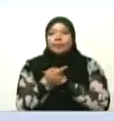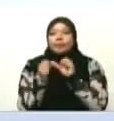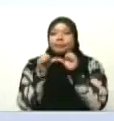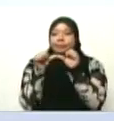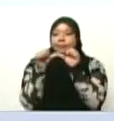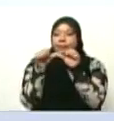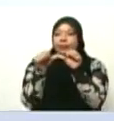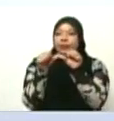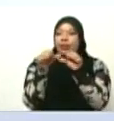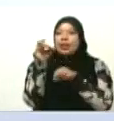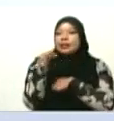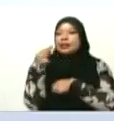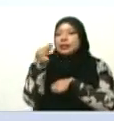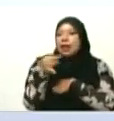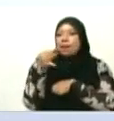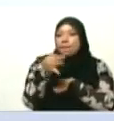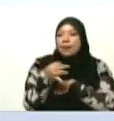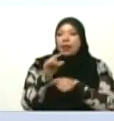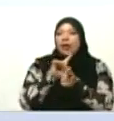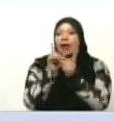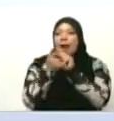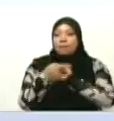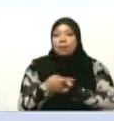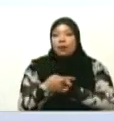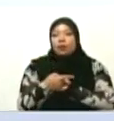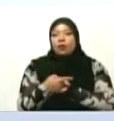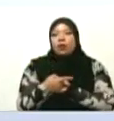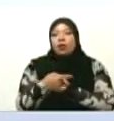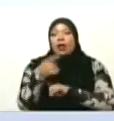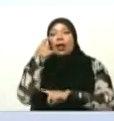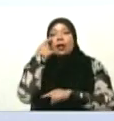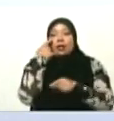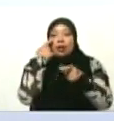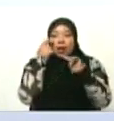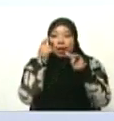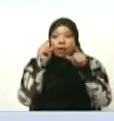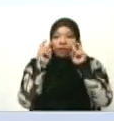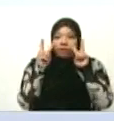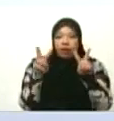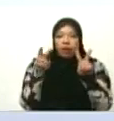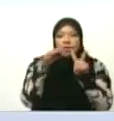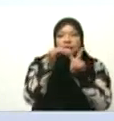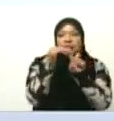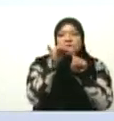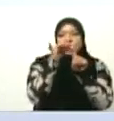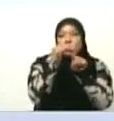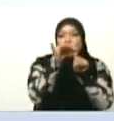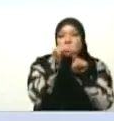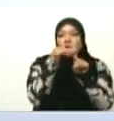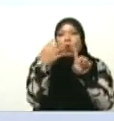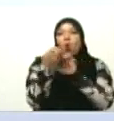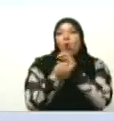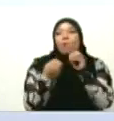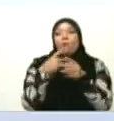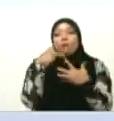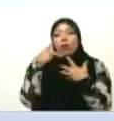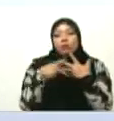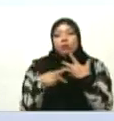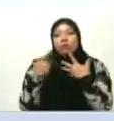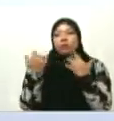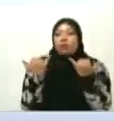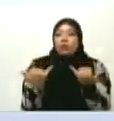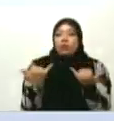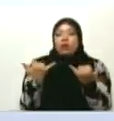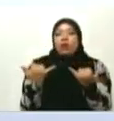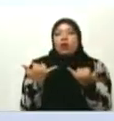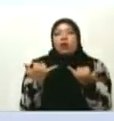constantemente cambiante. Y hay que adelantarse a los hechos, hay que preverlos, hay que planificar, y nos adelantamos a